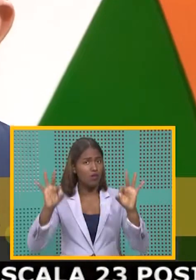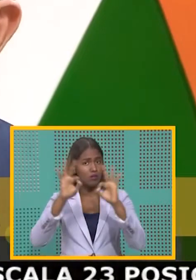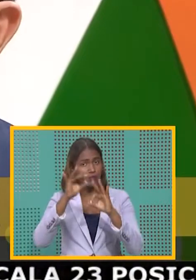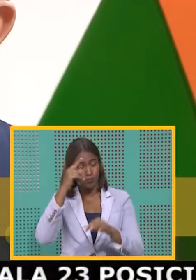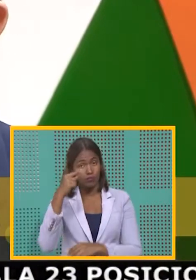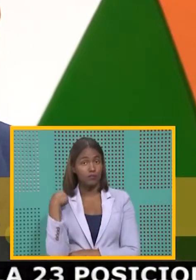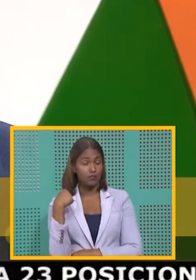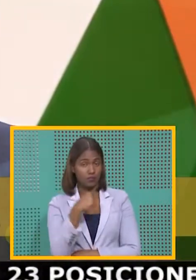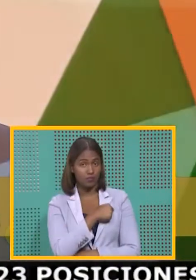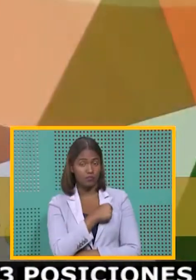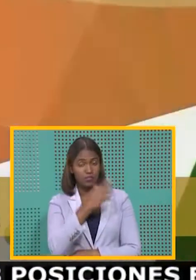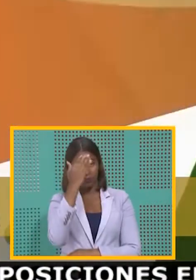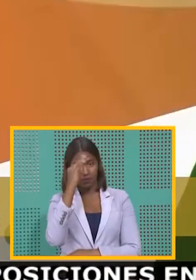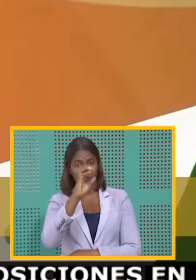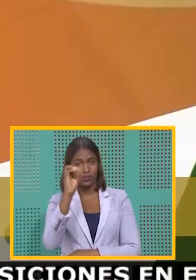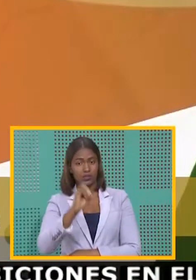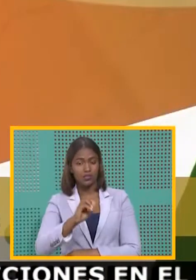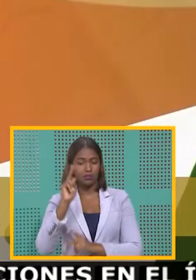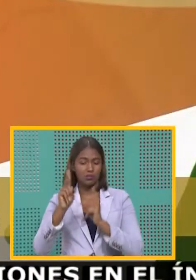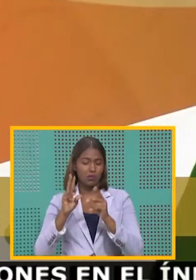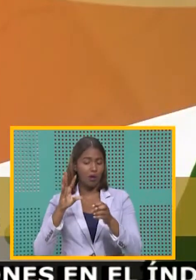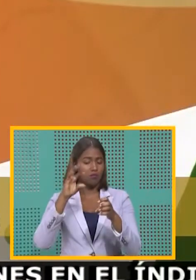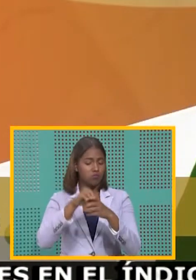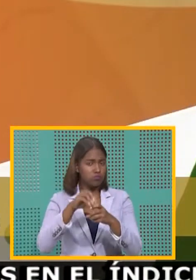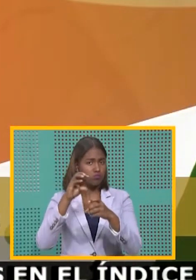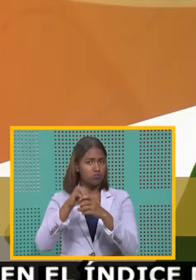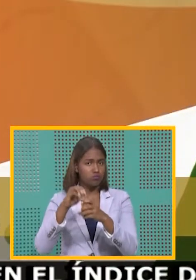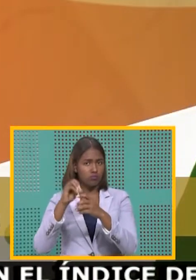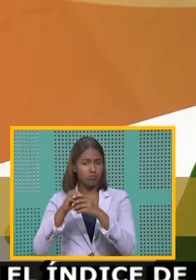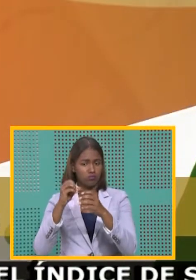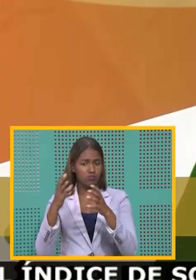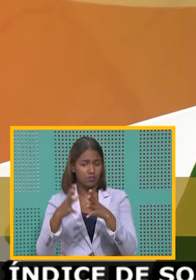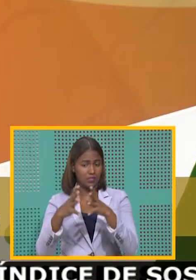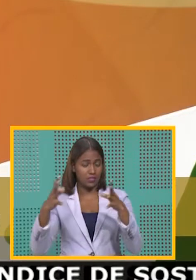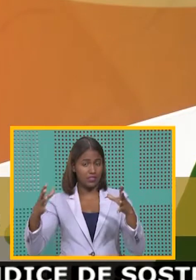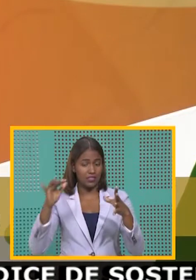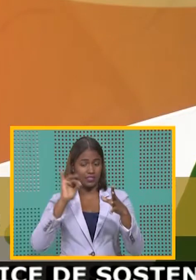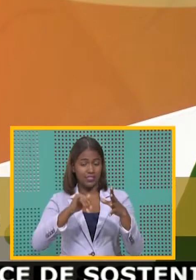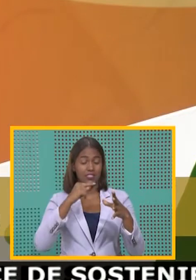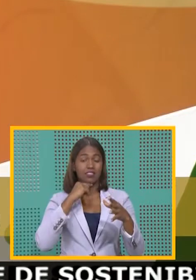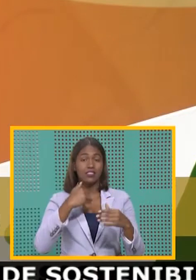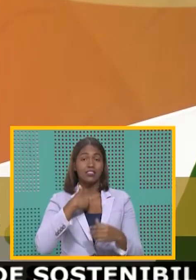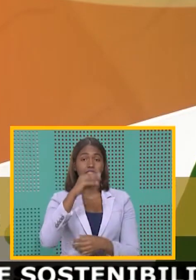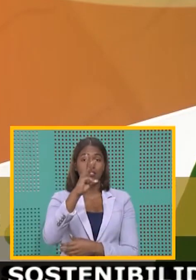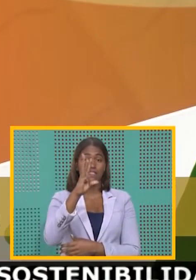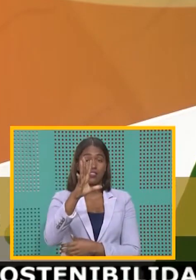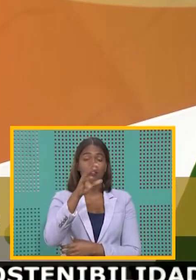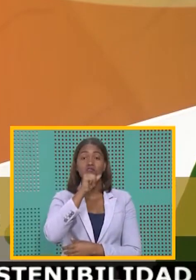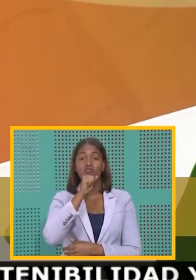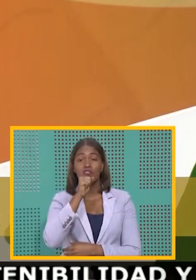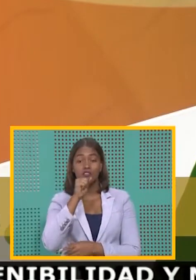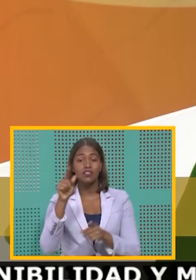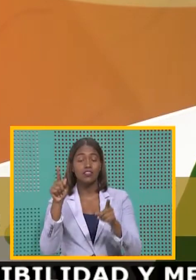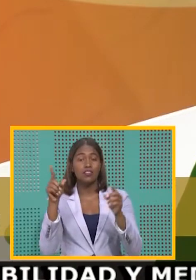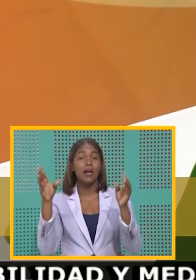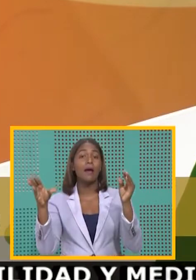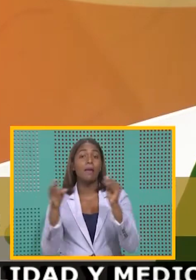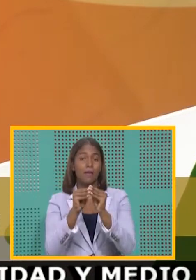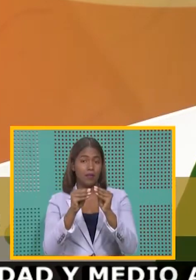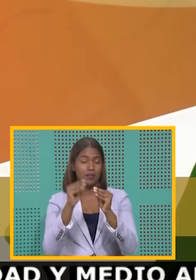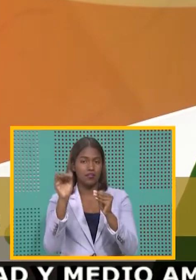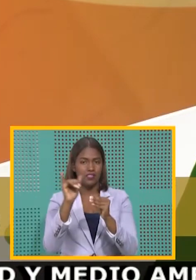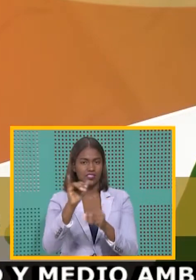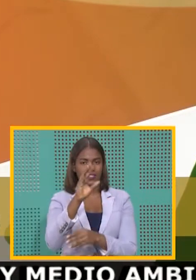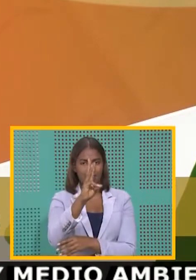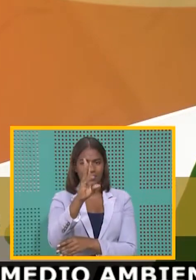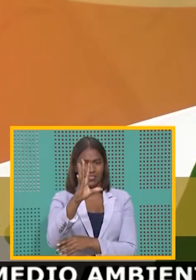porque el promedio de participación de esos votantes oscilaba entre los 65 años y más, de 65